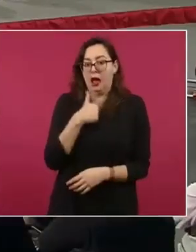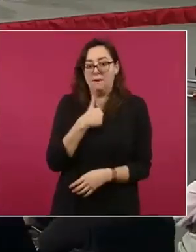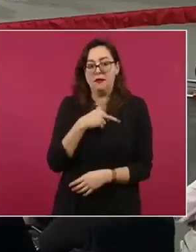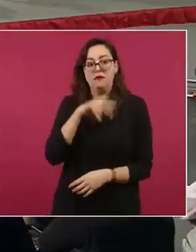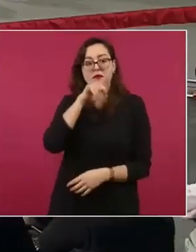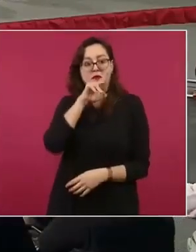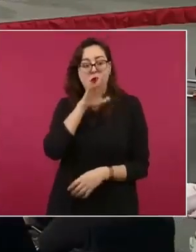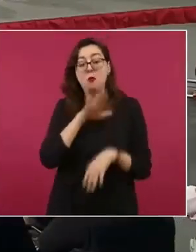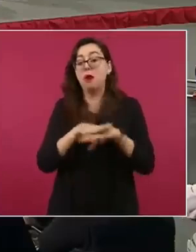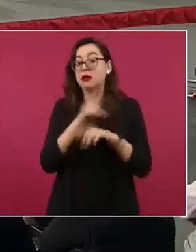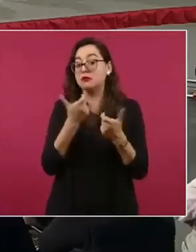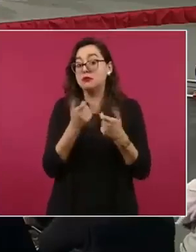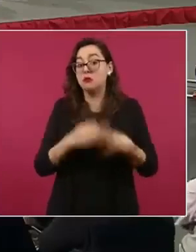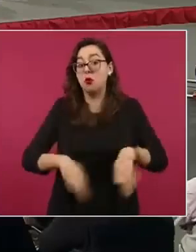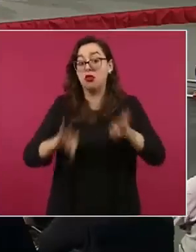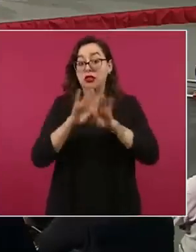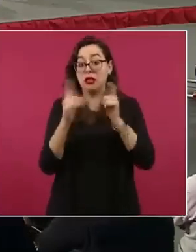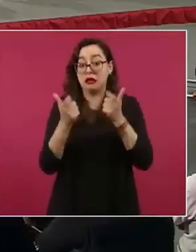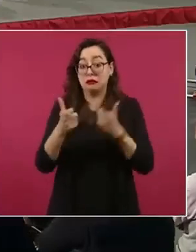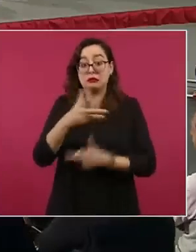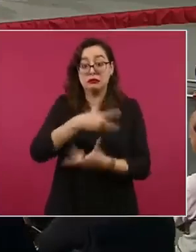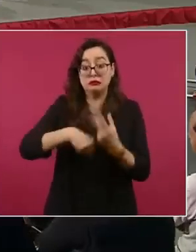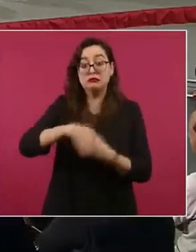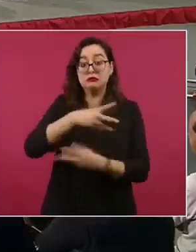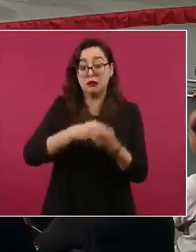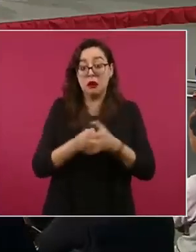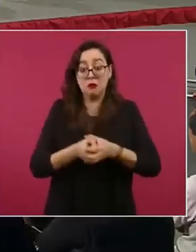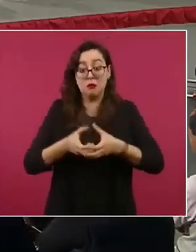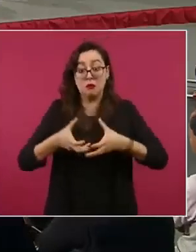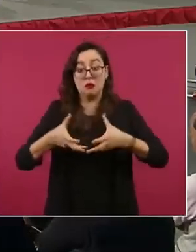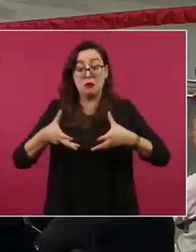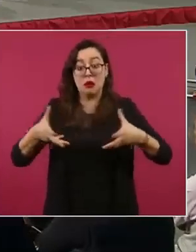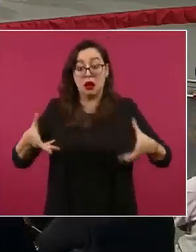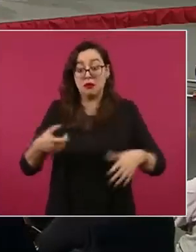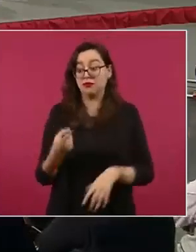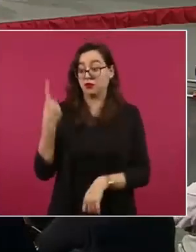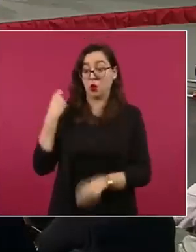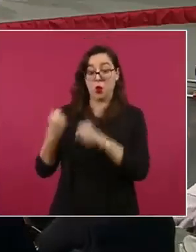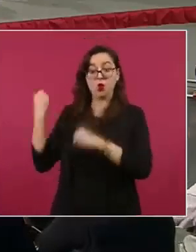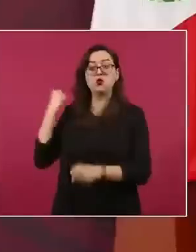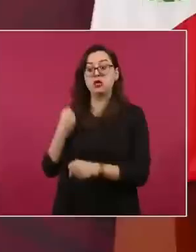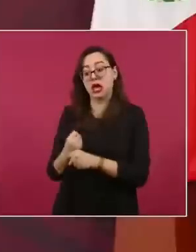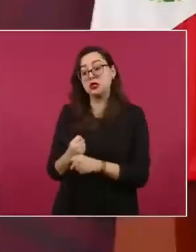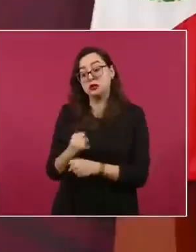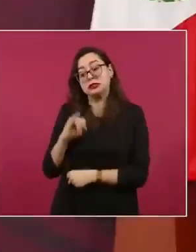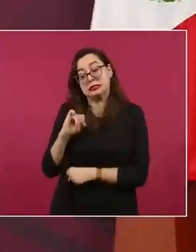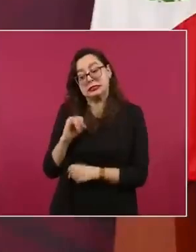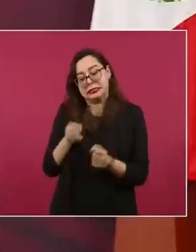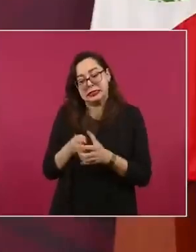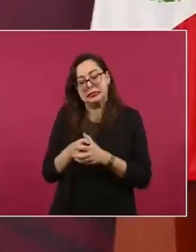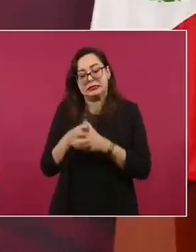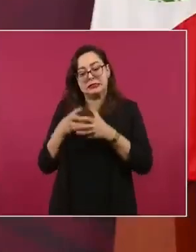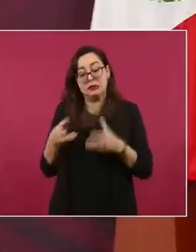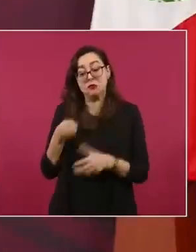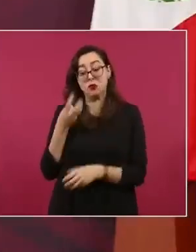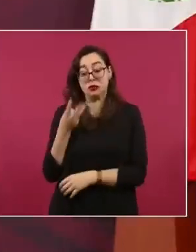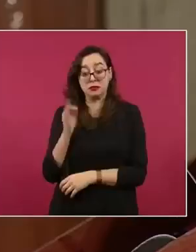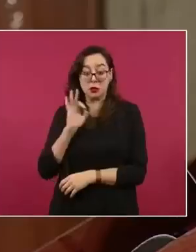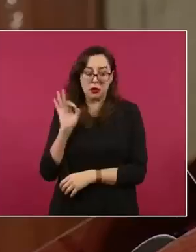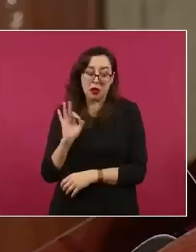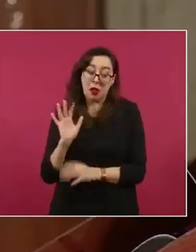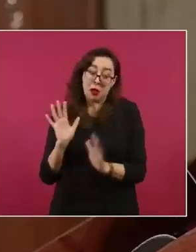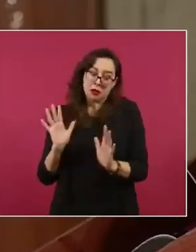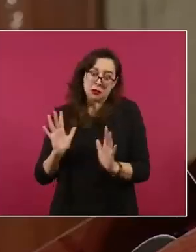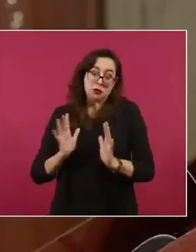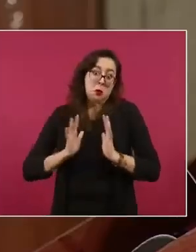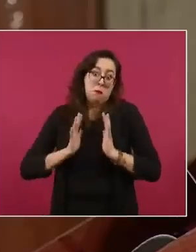crecimiento económico. Ambas cosas, Leo, estarían... O sea, finalmente este año, el año pasado crecimos al 3%, sorprendentemente,